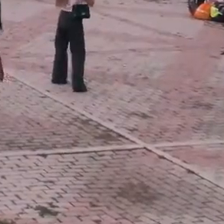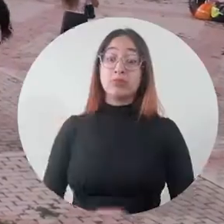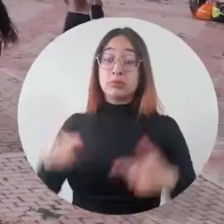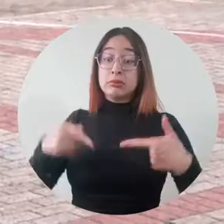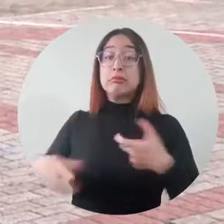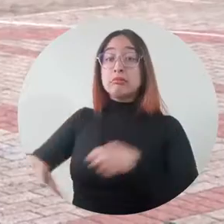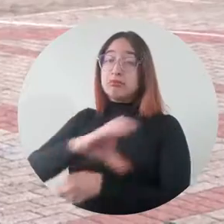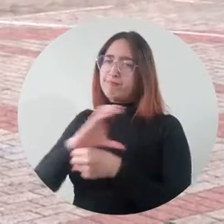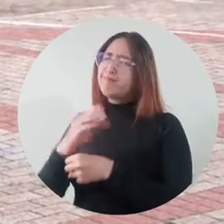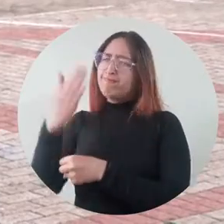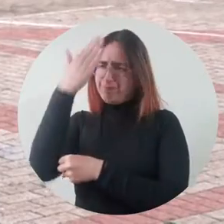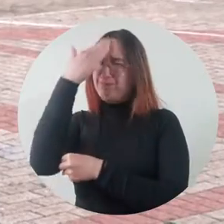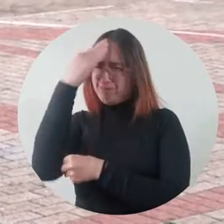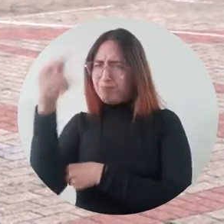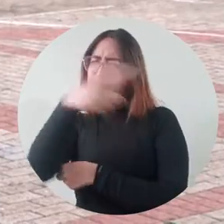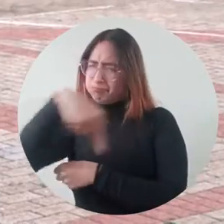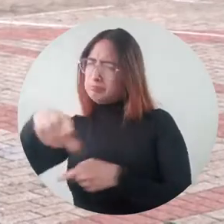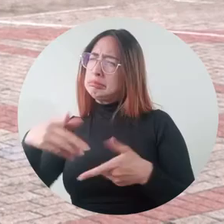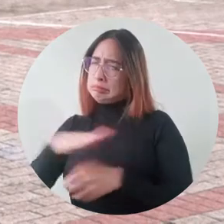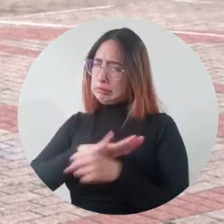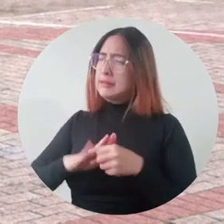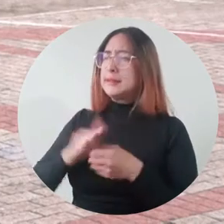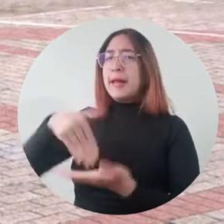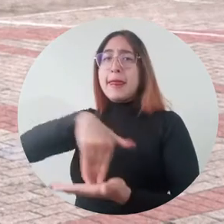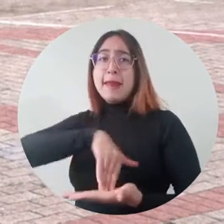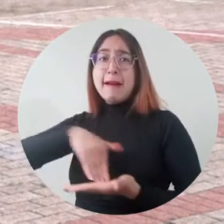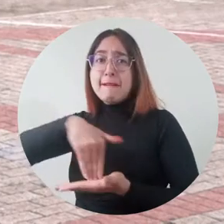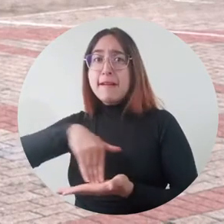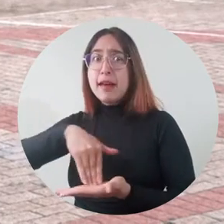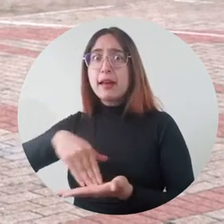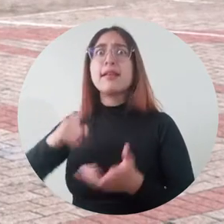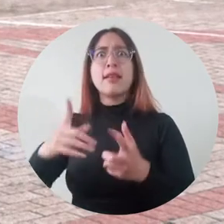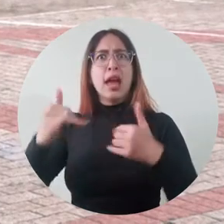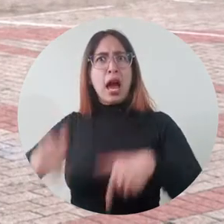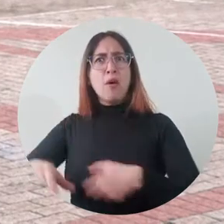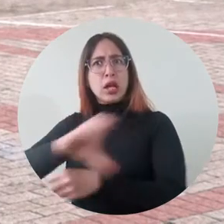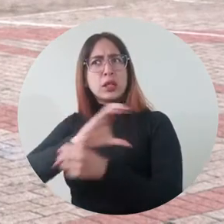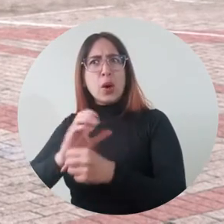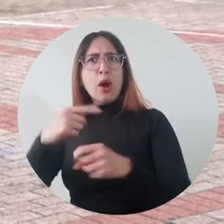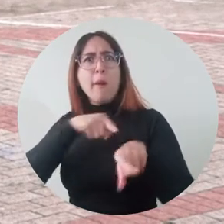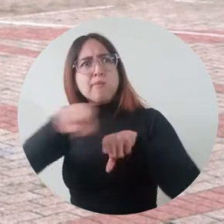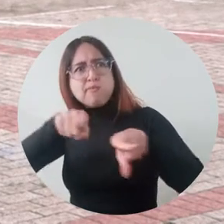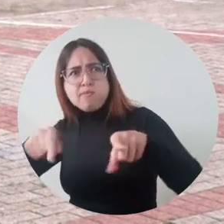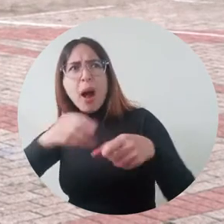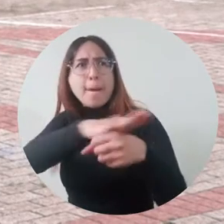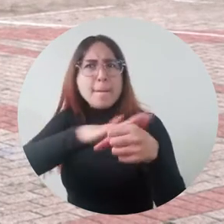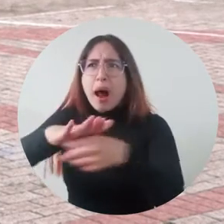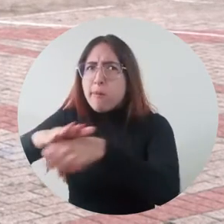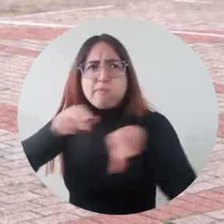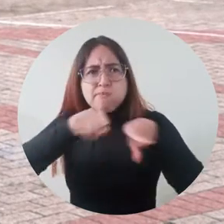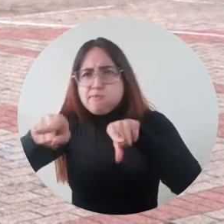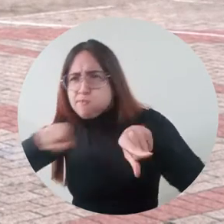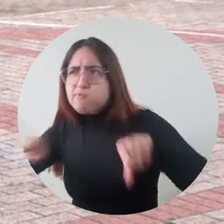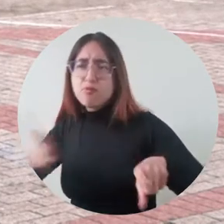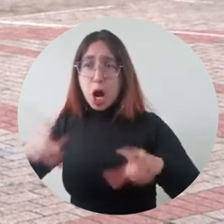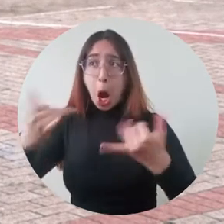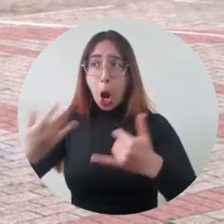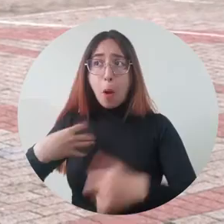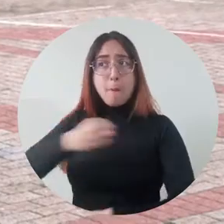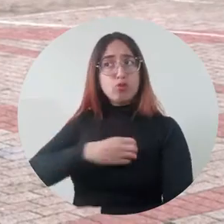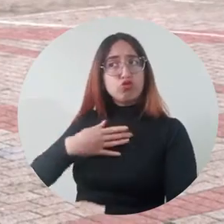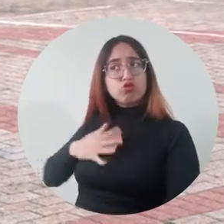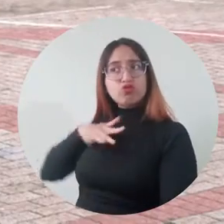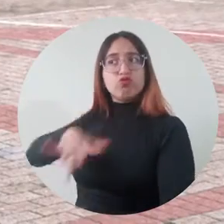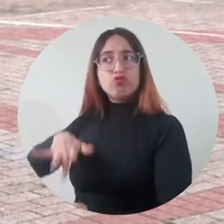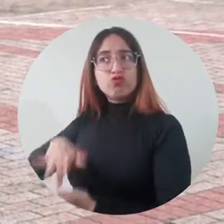estamos en una ciudad muy vulnerable no todas de pronto los barrios o toda la ciudad como tal viendo por la oportunidad de pronto estos